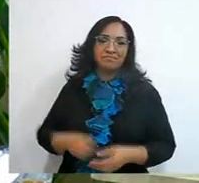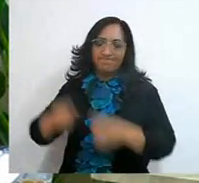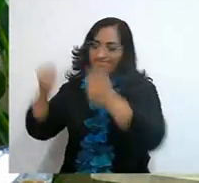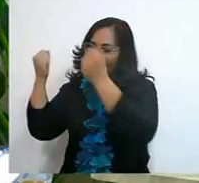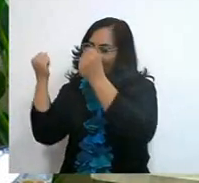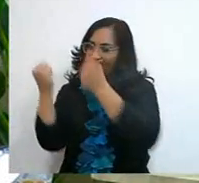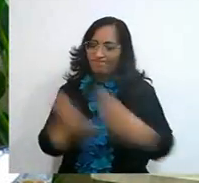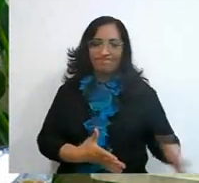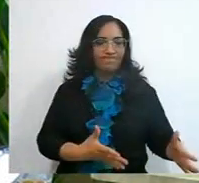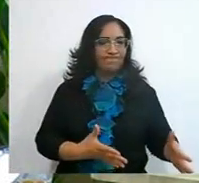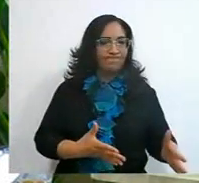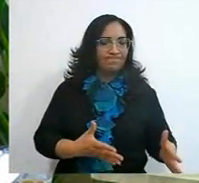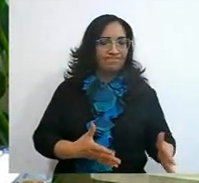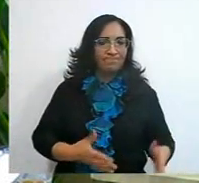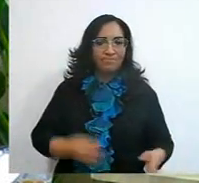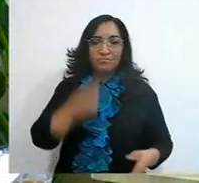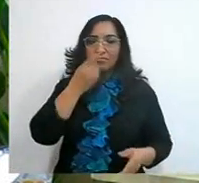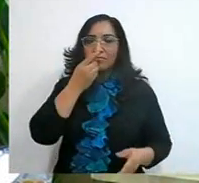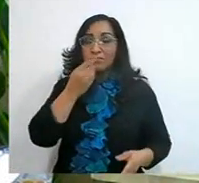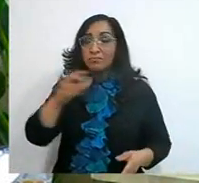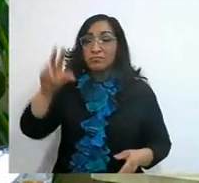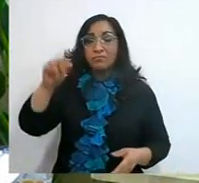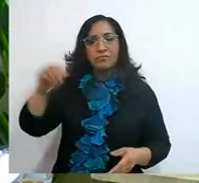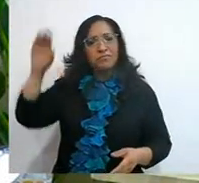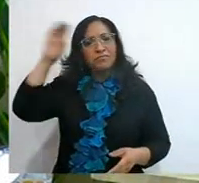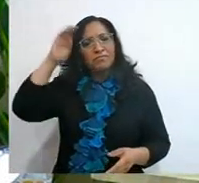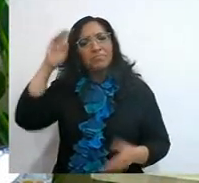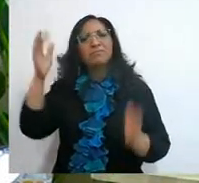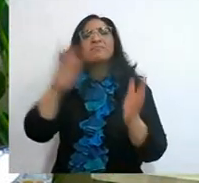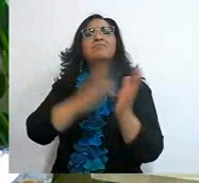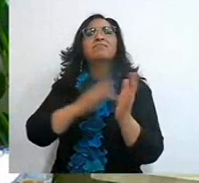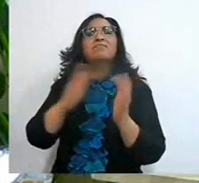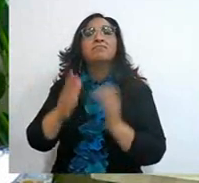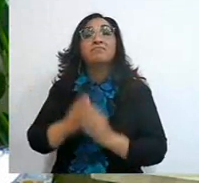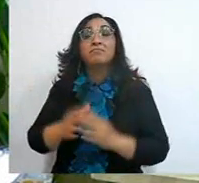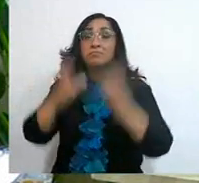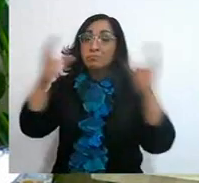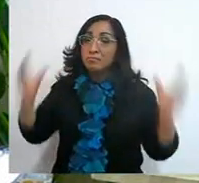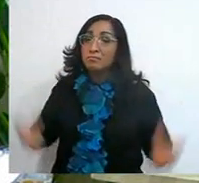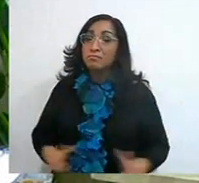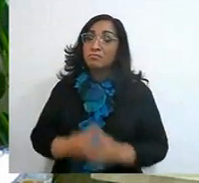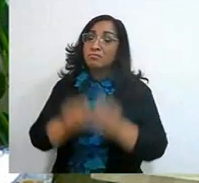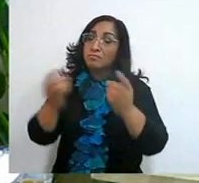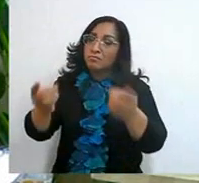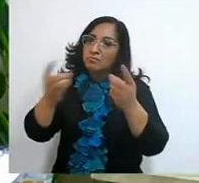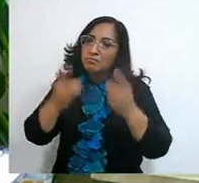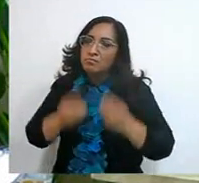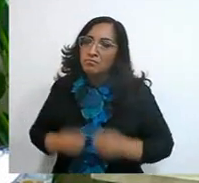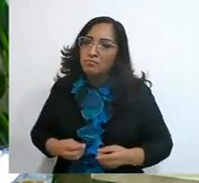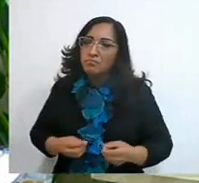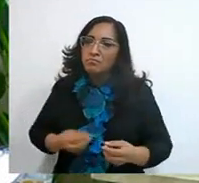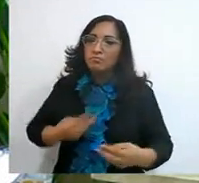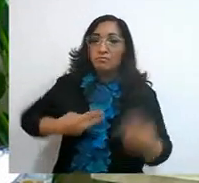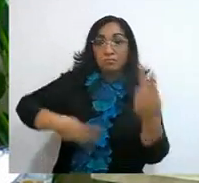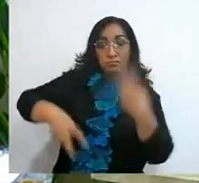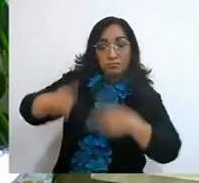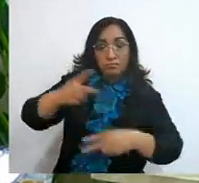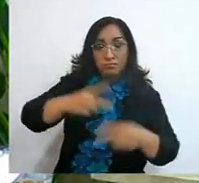Hiciste un lado, negaste al Señor y has acarreado sobre ti